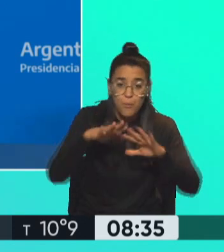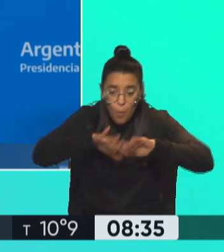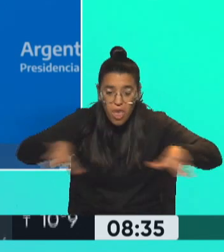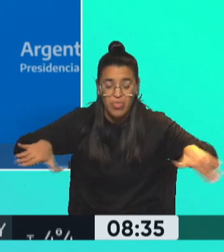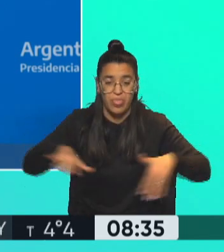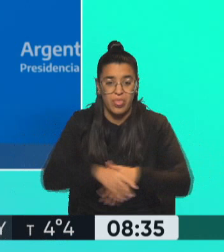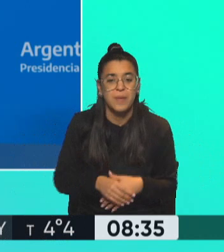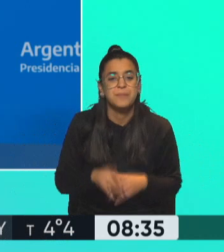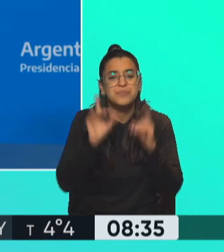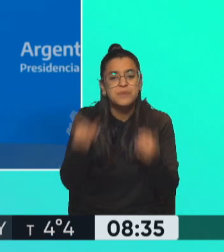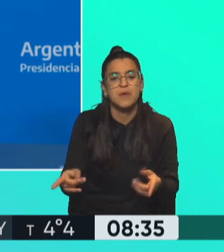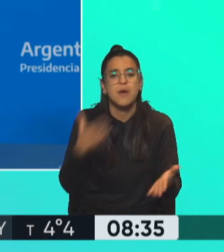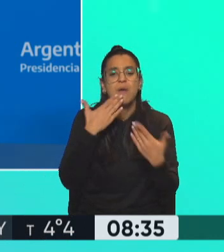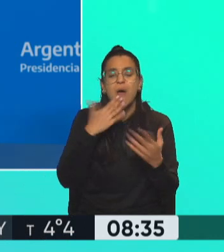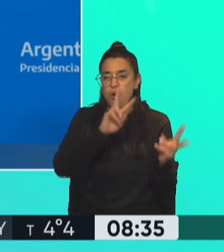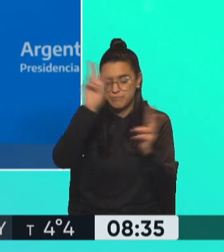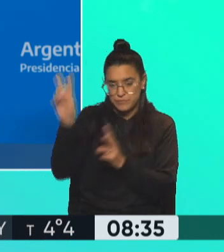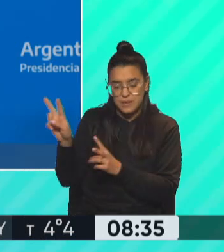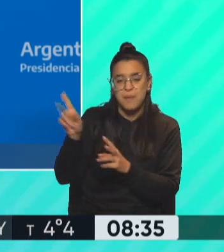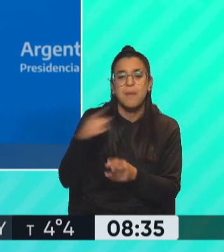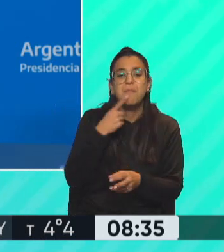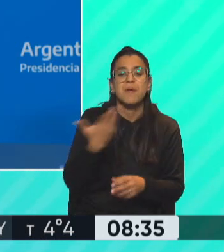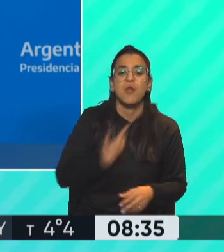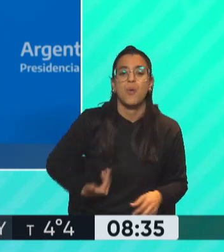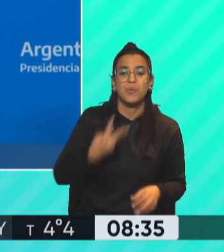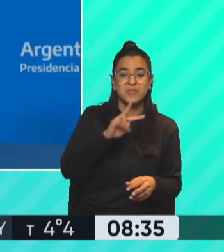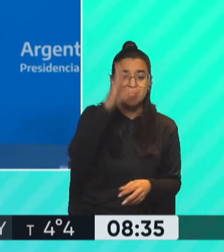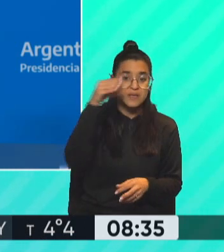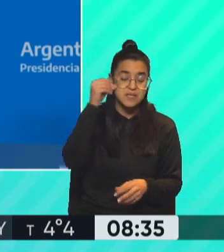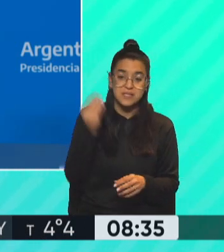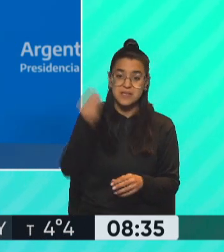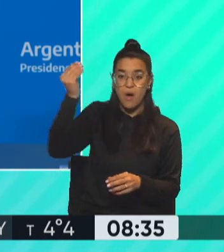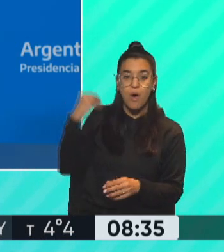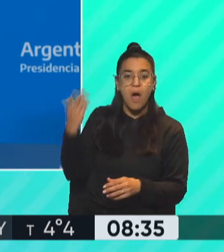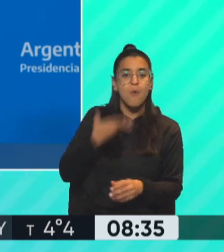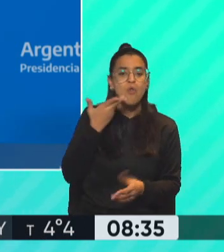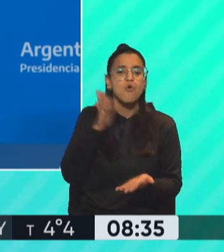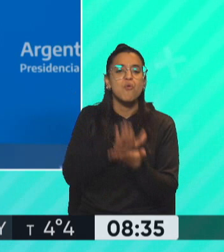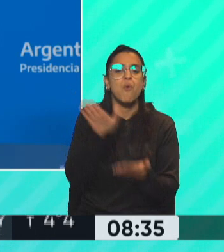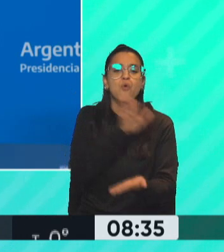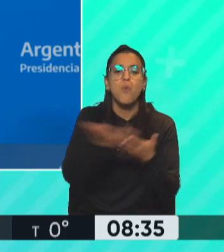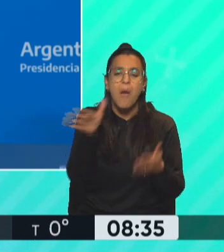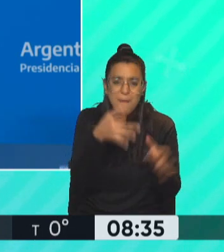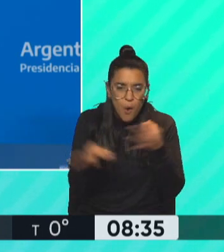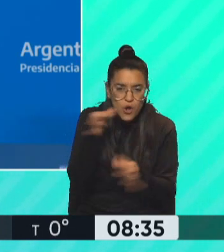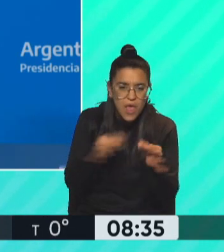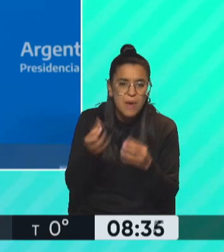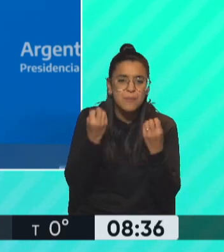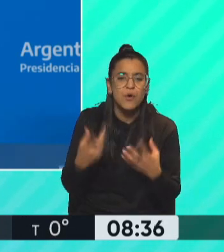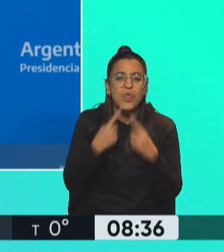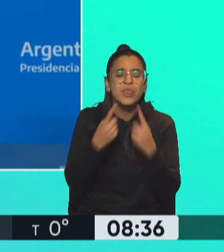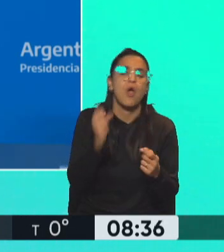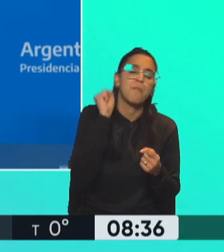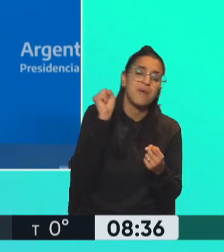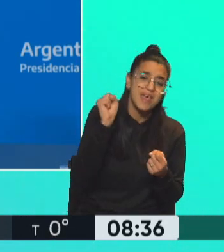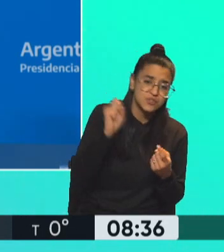y de hecho, para hablar en otro momento, pero la vicepresidenta Cristina Kirchner el sábado habló como una especie de nueva moneda, porque se refirió al peso